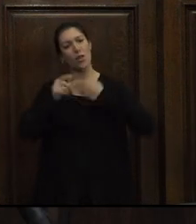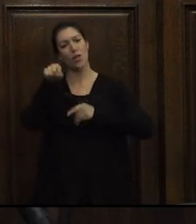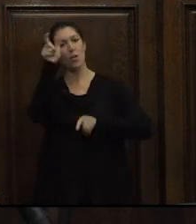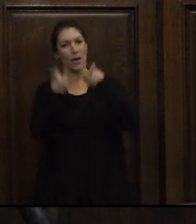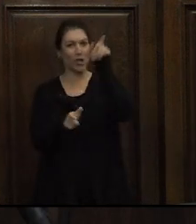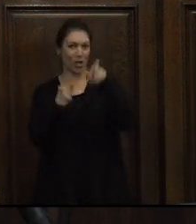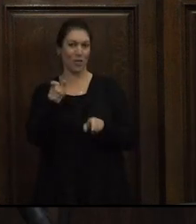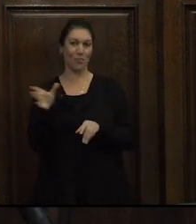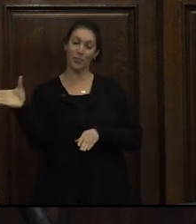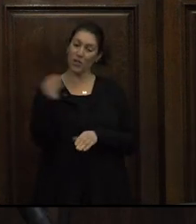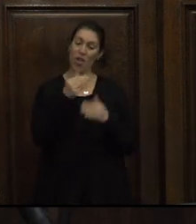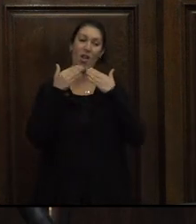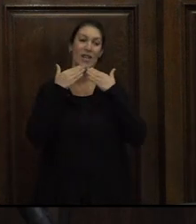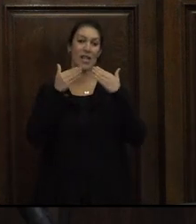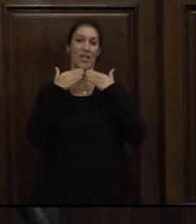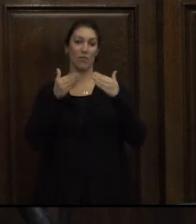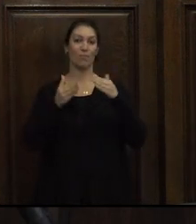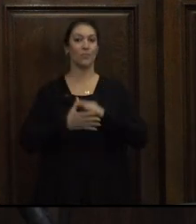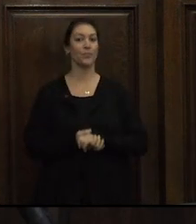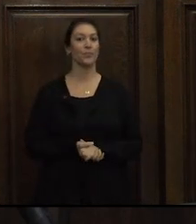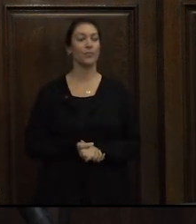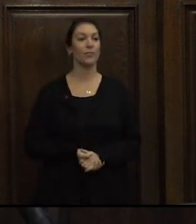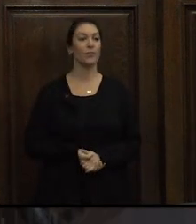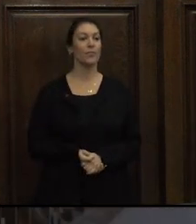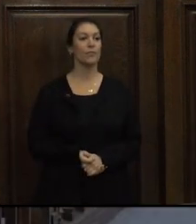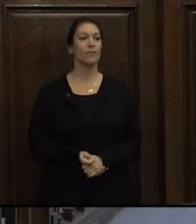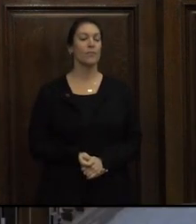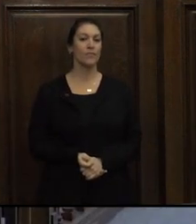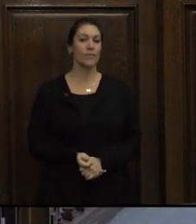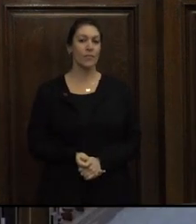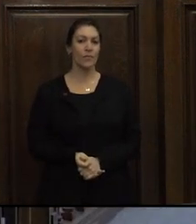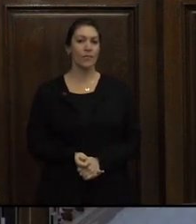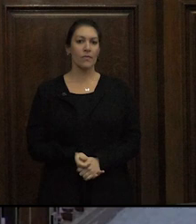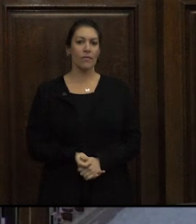con otros. Así que a todos, muchas gracias.